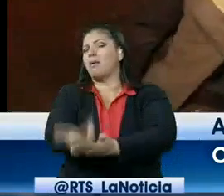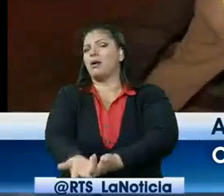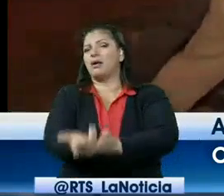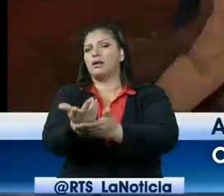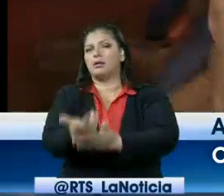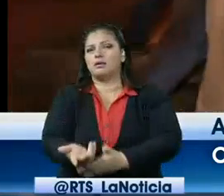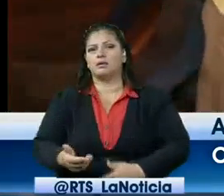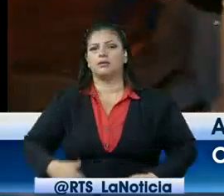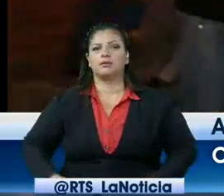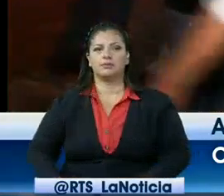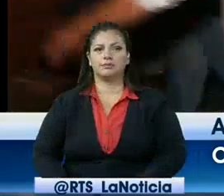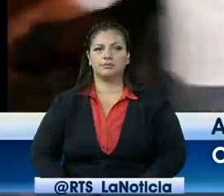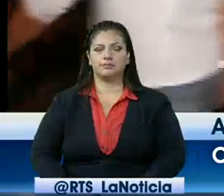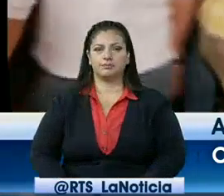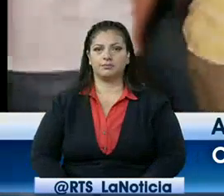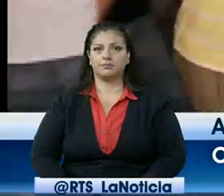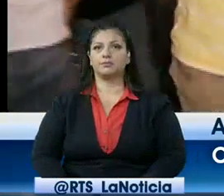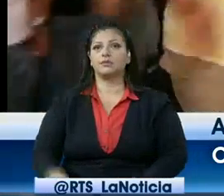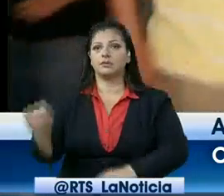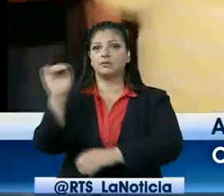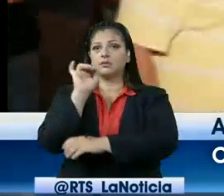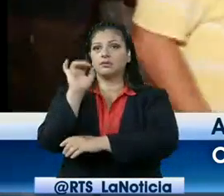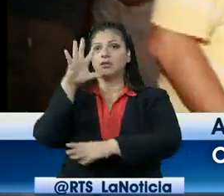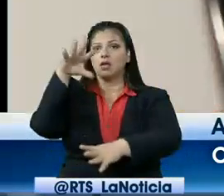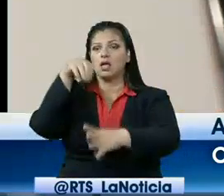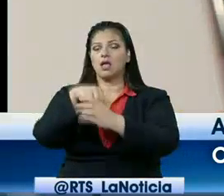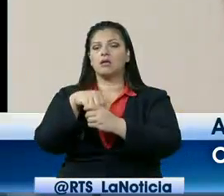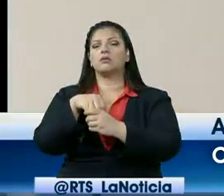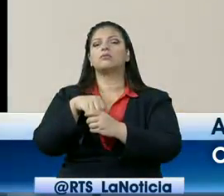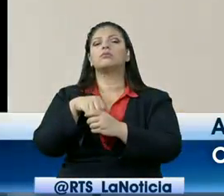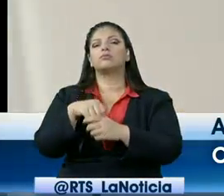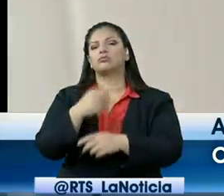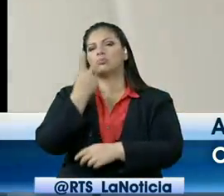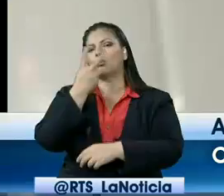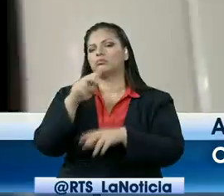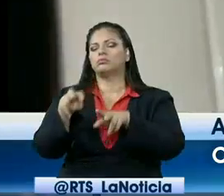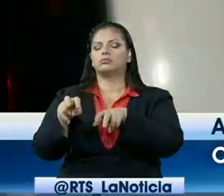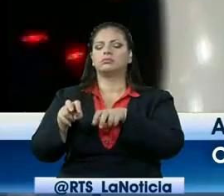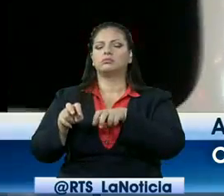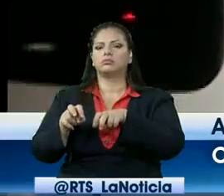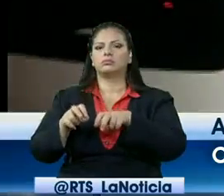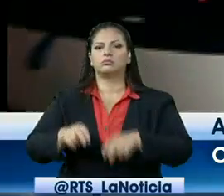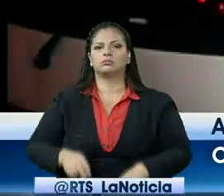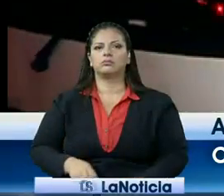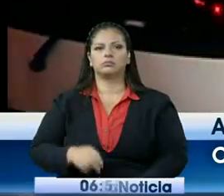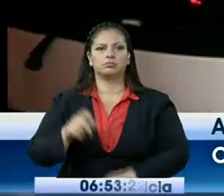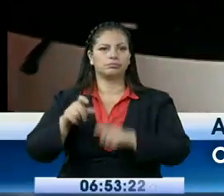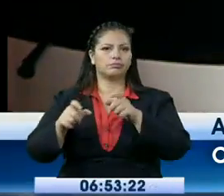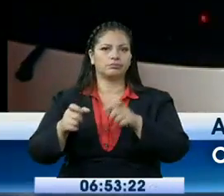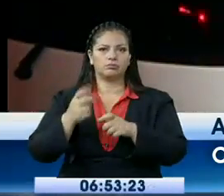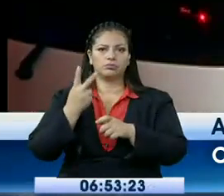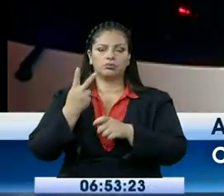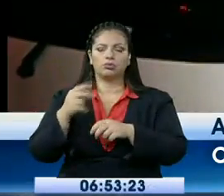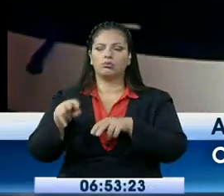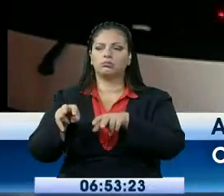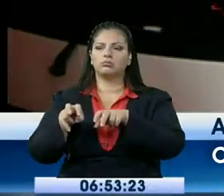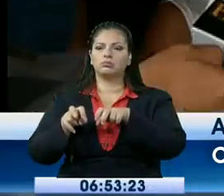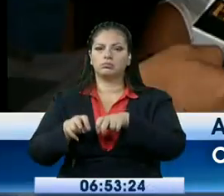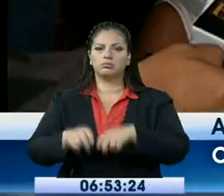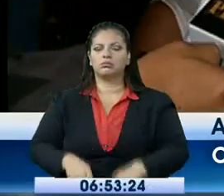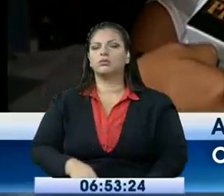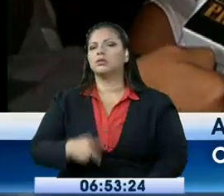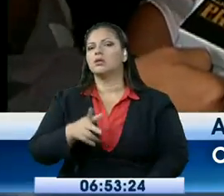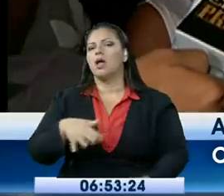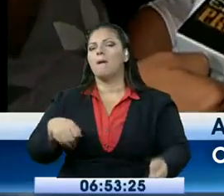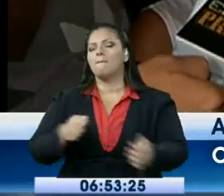En el interior del vehículo se movilizaban 2 personas. Ellas resultaron heridas producto del volcamiento.